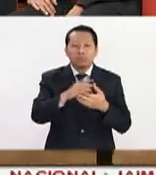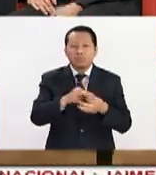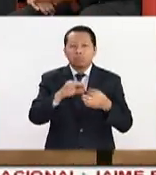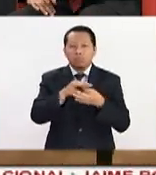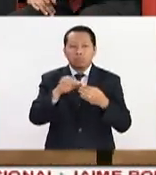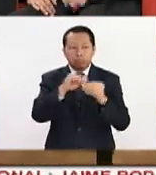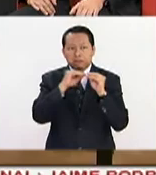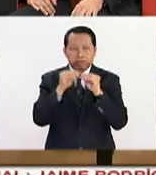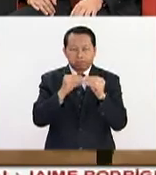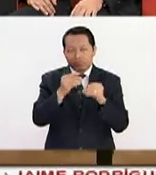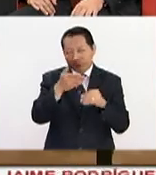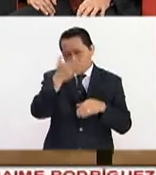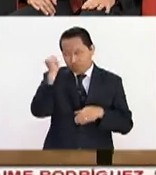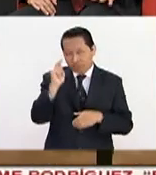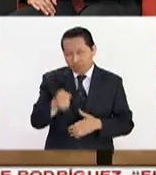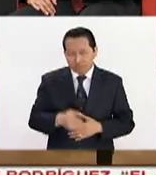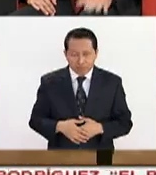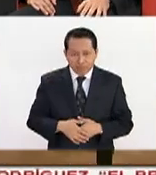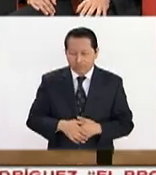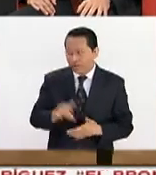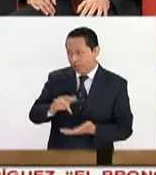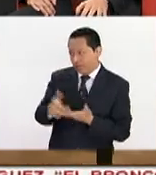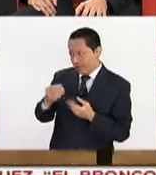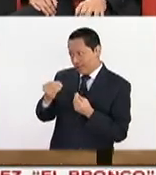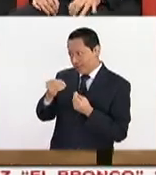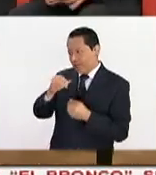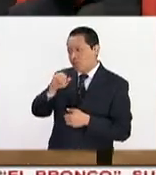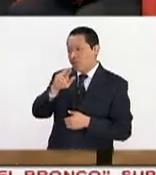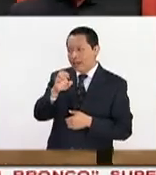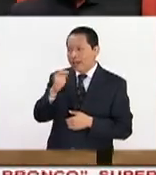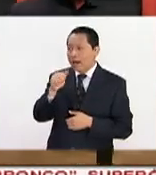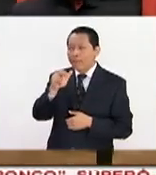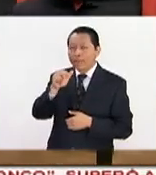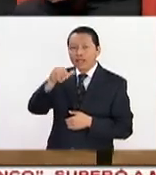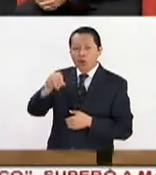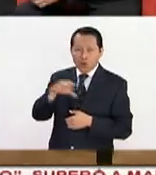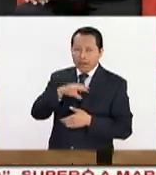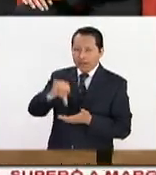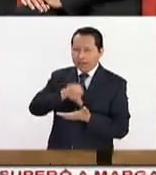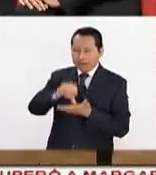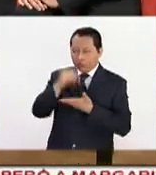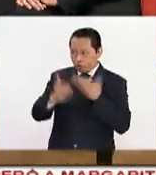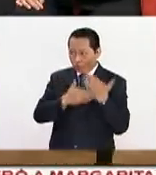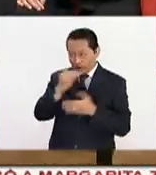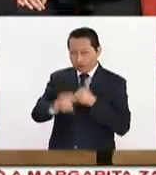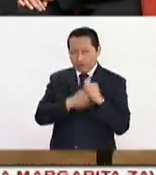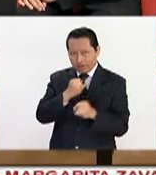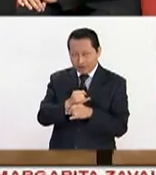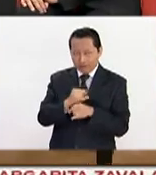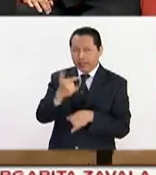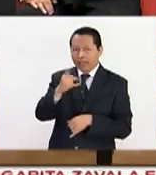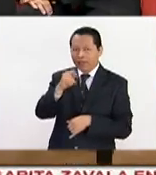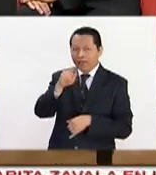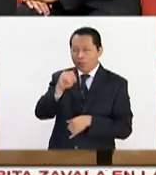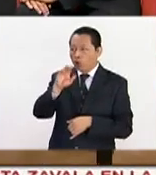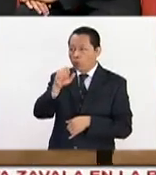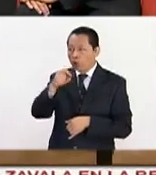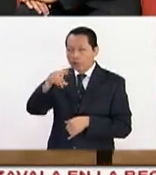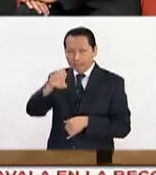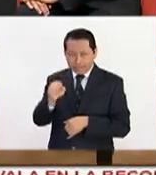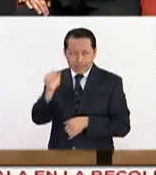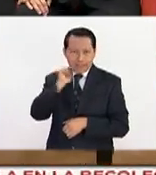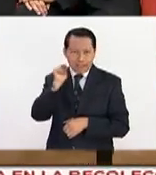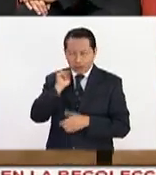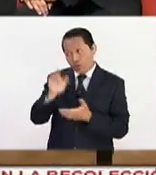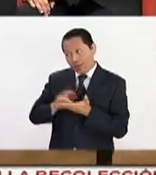las negociaciones, ¿no? Bueno, pues muchísimas gracias, Jorge Armijo, investigador del Centro de Estudios Internacionales Gilberto Bosques del Senado. Gracias por estar con nosotros. Un